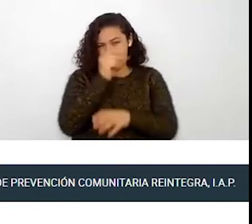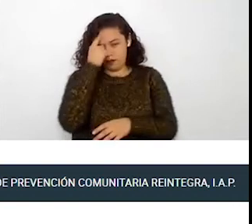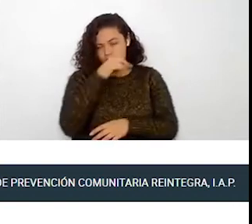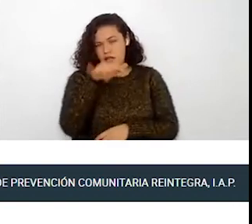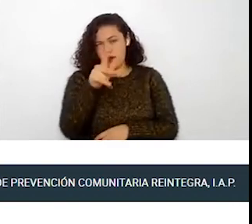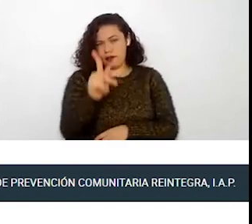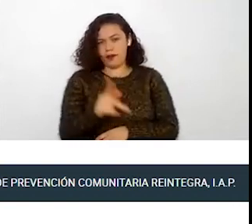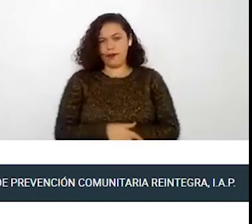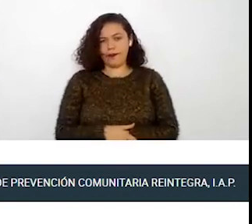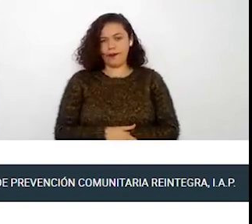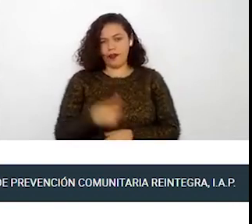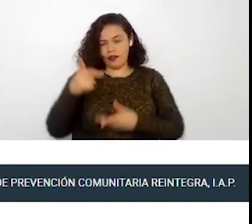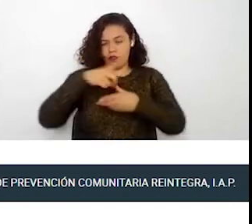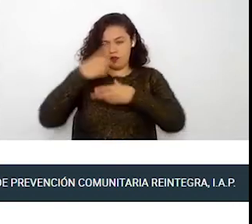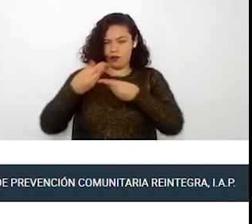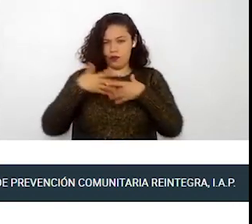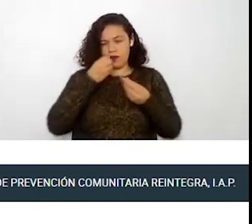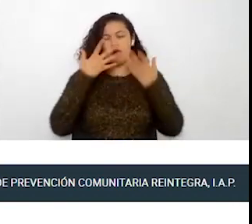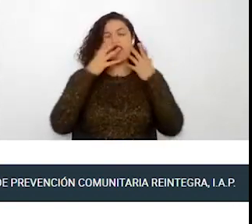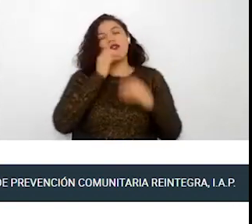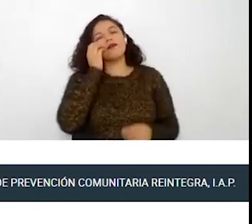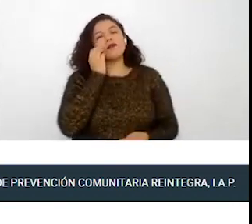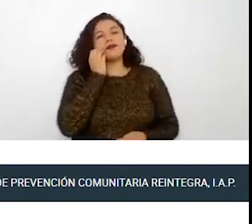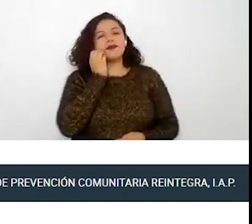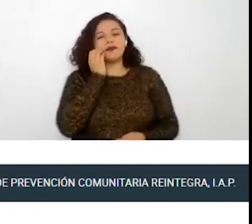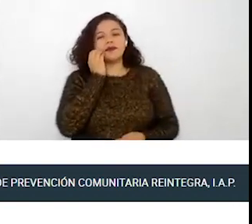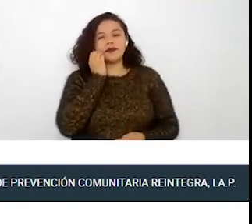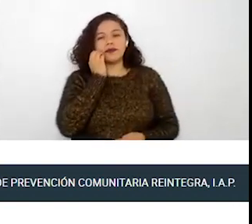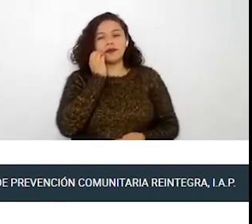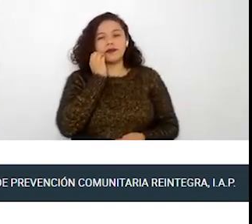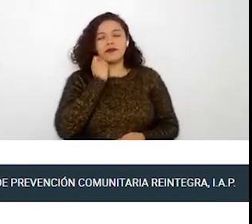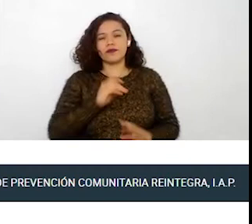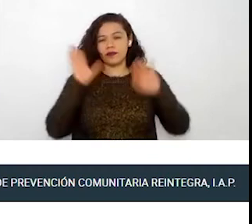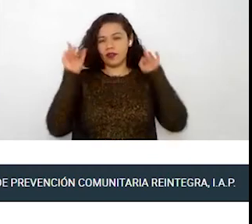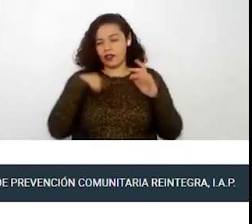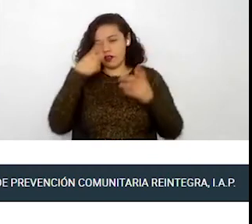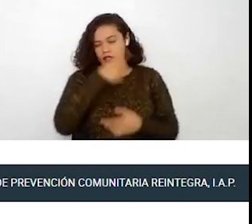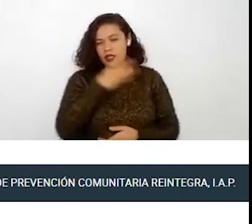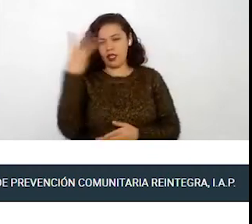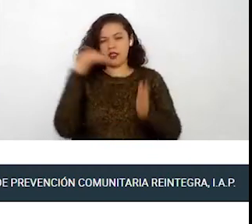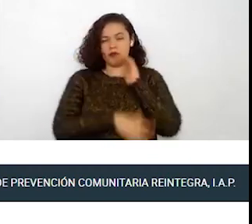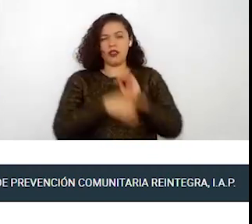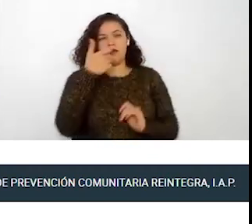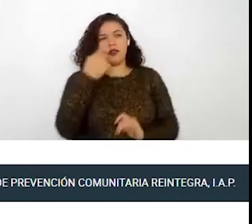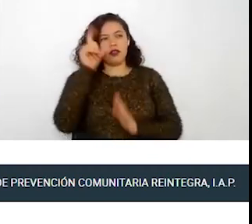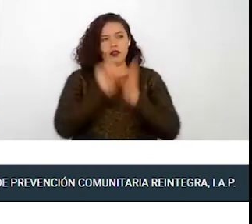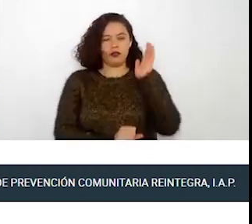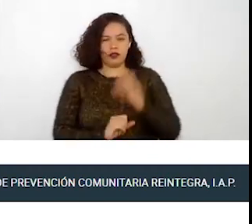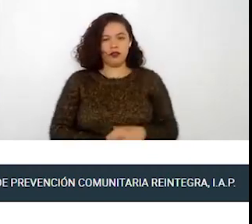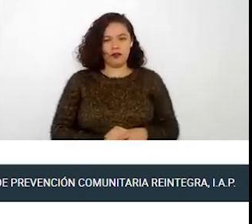unos donativos Entonces cuánto me van a dar Pues bueno Yo según esto me van a dar tres mil pesos mensuales